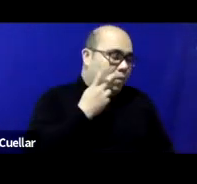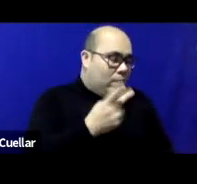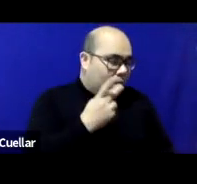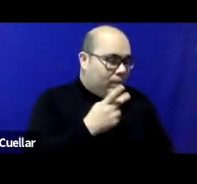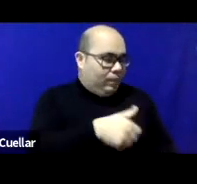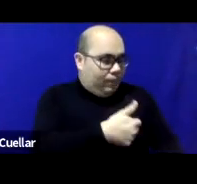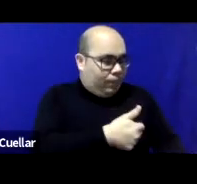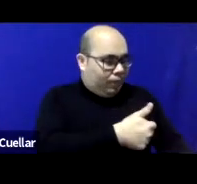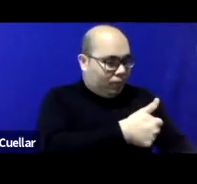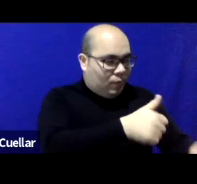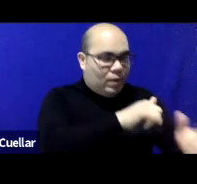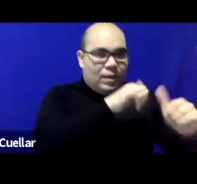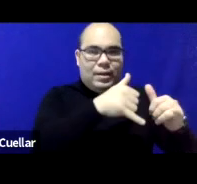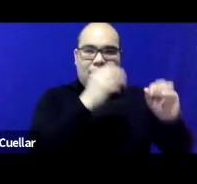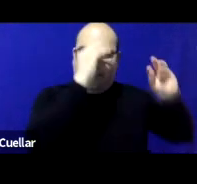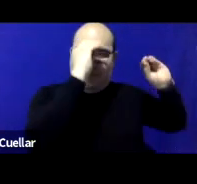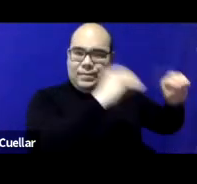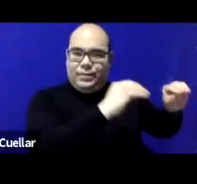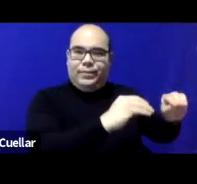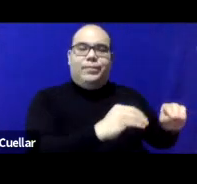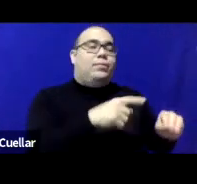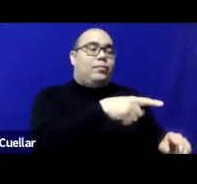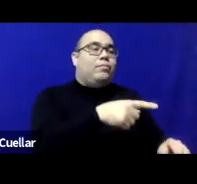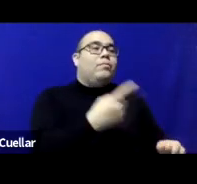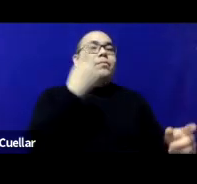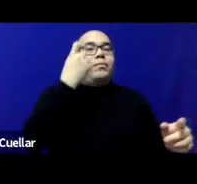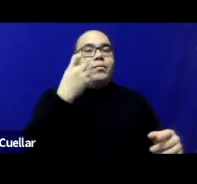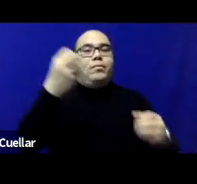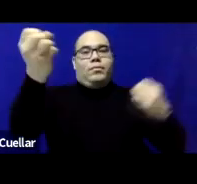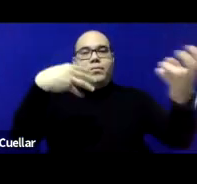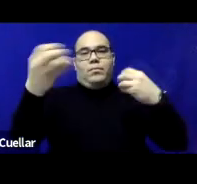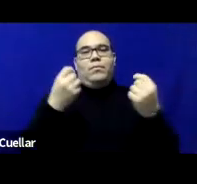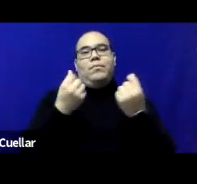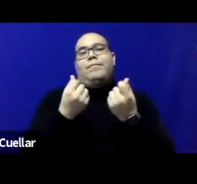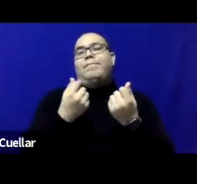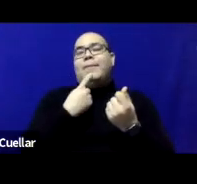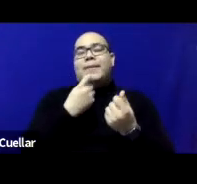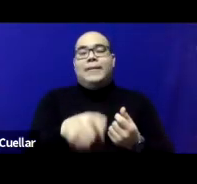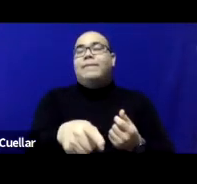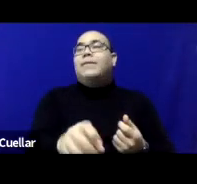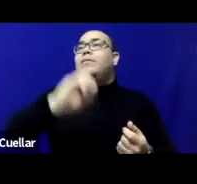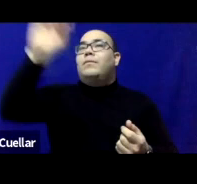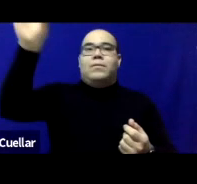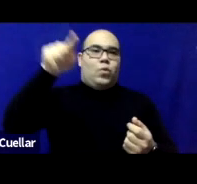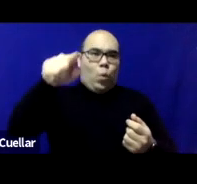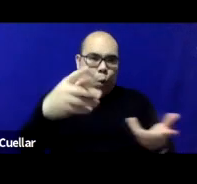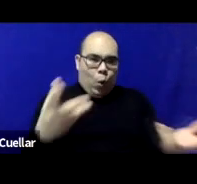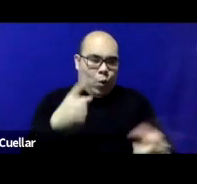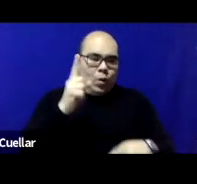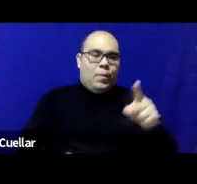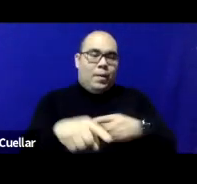y cómo le está enseñando también a este estudiante si no se tienen los recursos económicos para poderlo hacer, pero remitan para